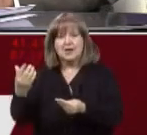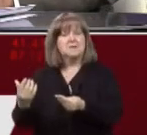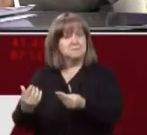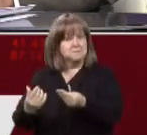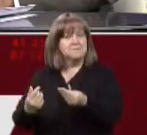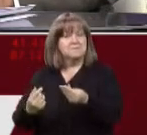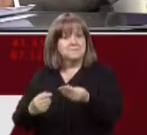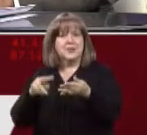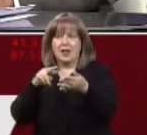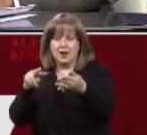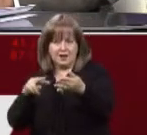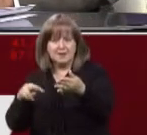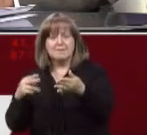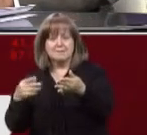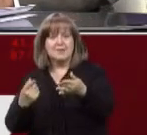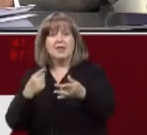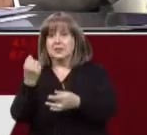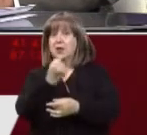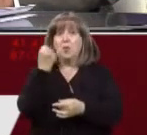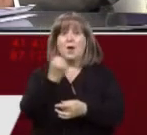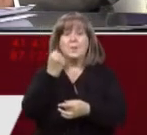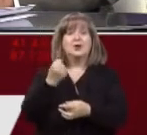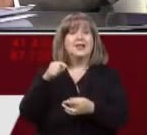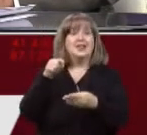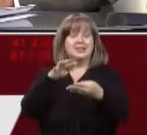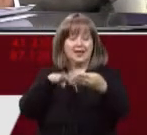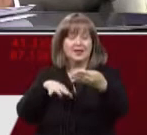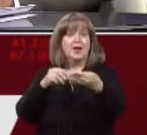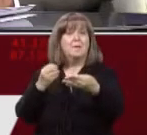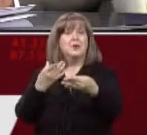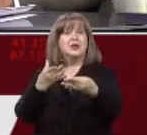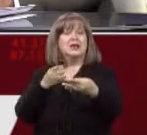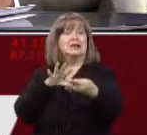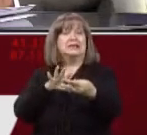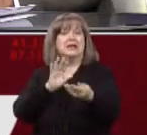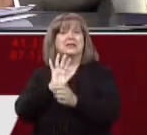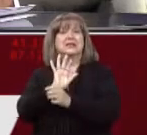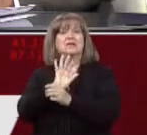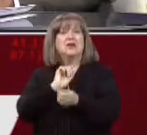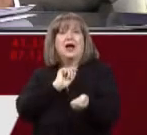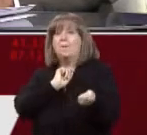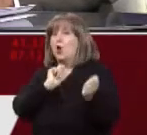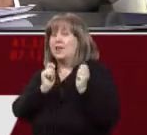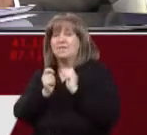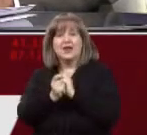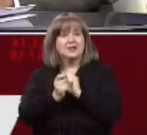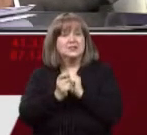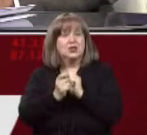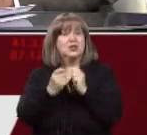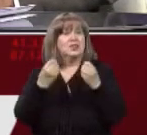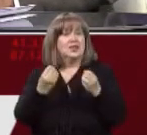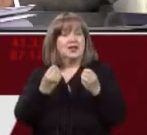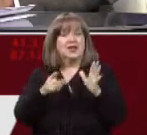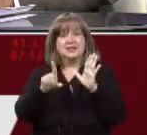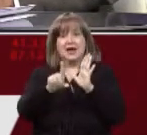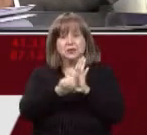manifestado en torno a este tema, que por cierto es muy importante, porque estamos hablando de que esto lo que hace es modificar el procedimiento a partir